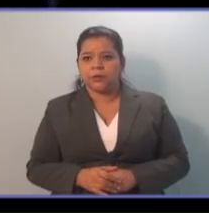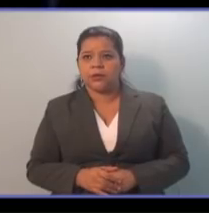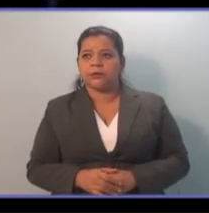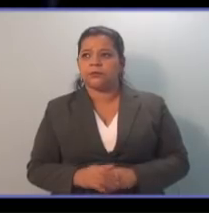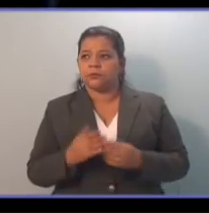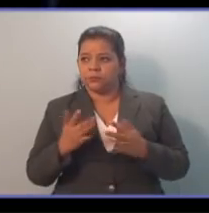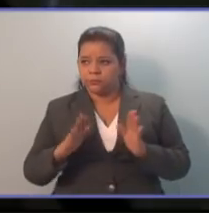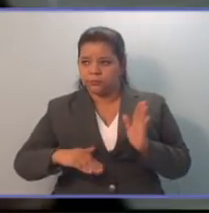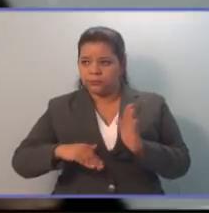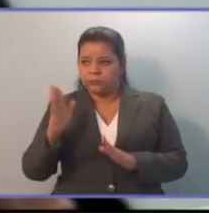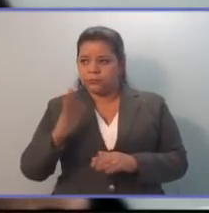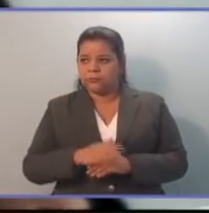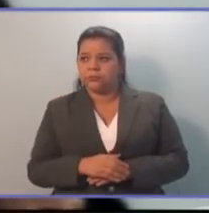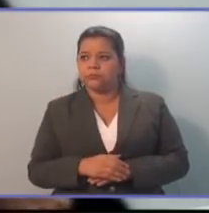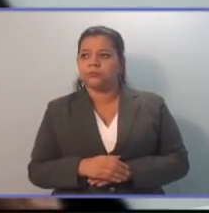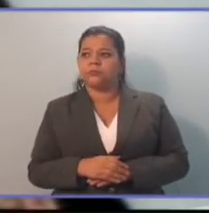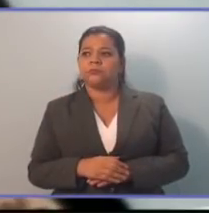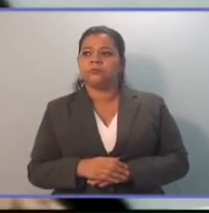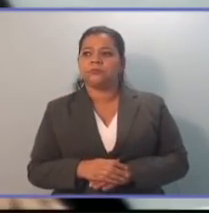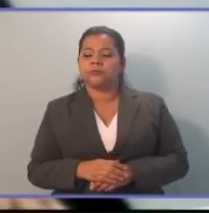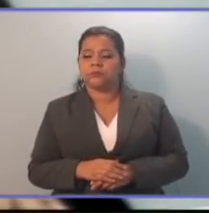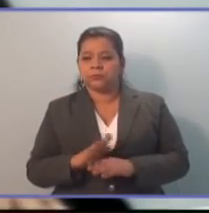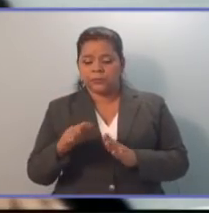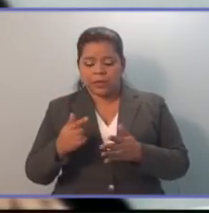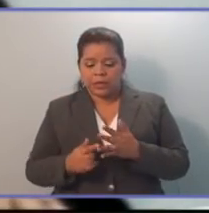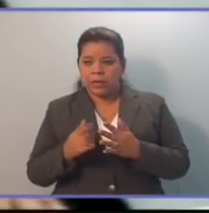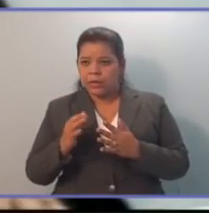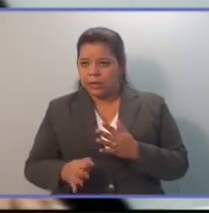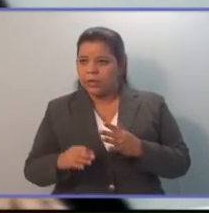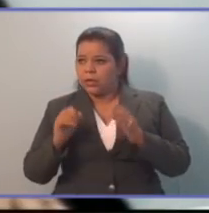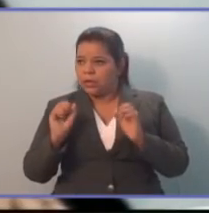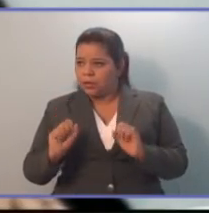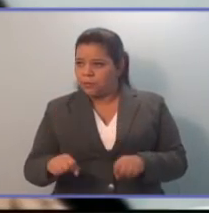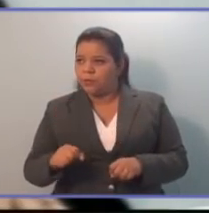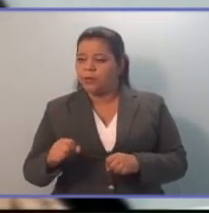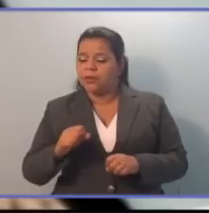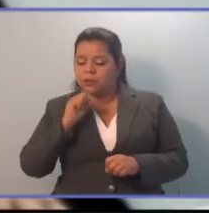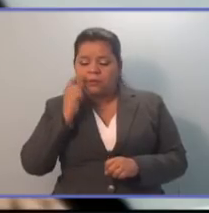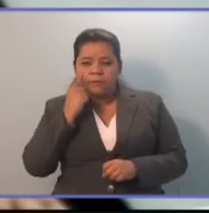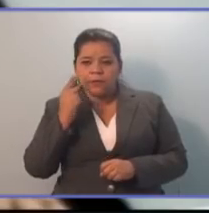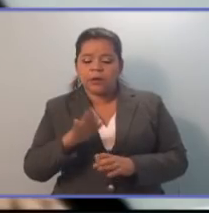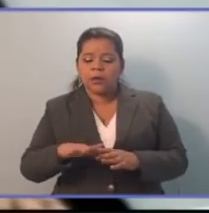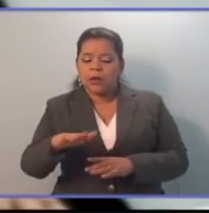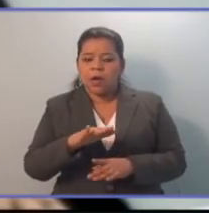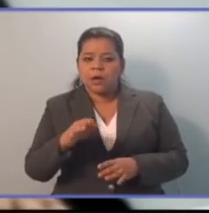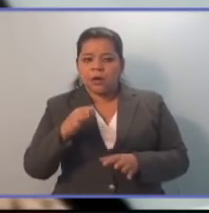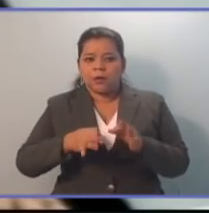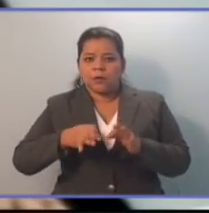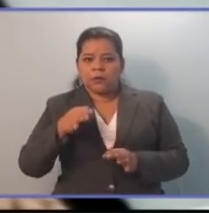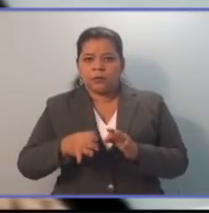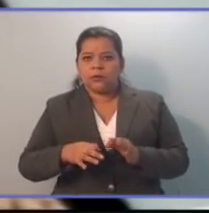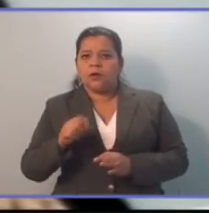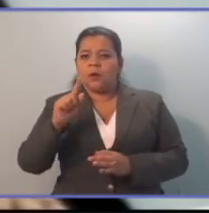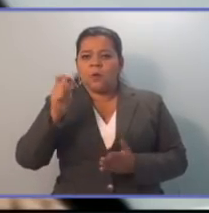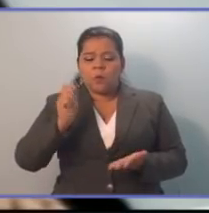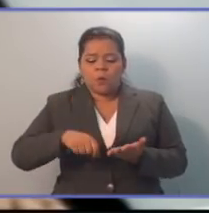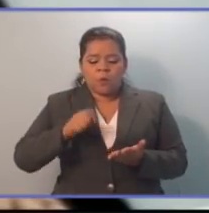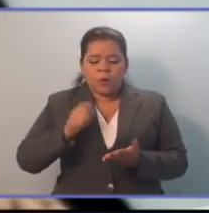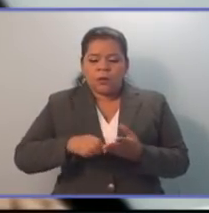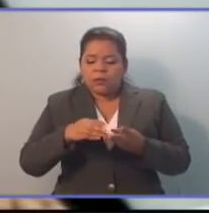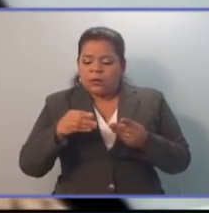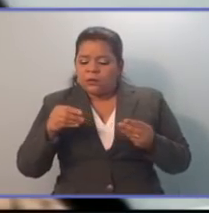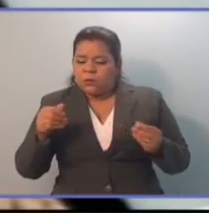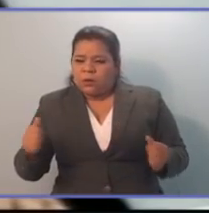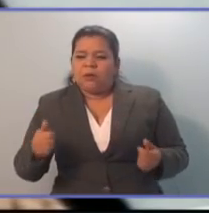Incluso la misma ley permite invadir un poco el aspecto jurisdiccional cuando un juez resuelve